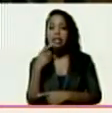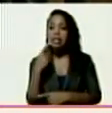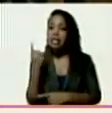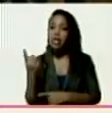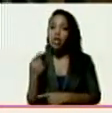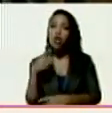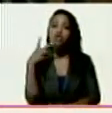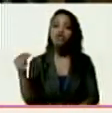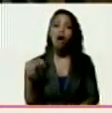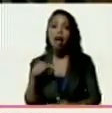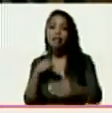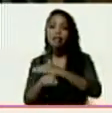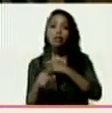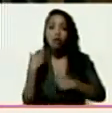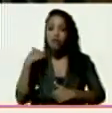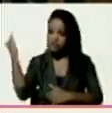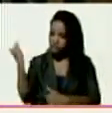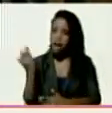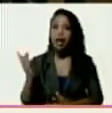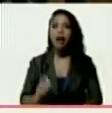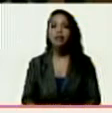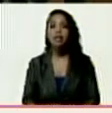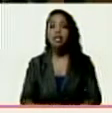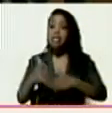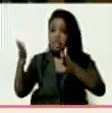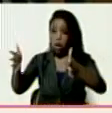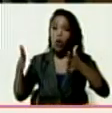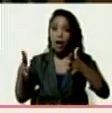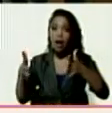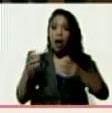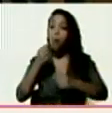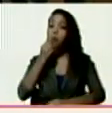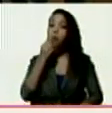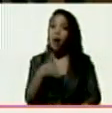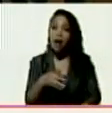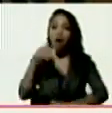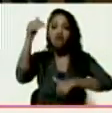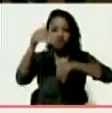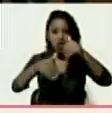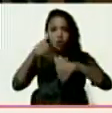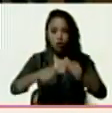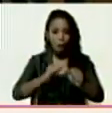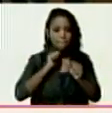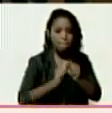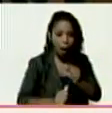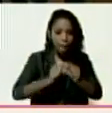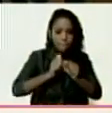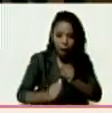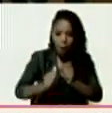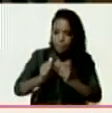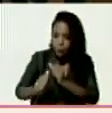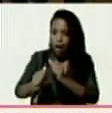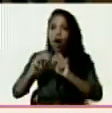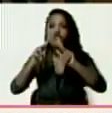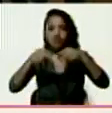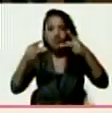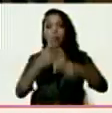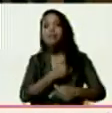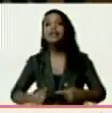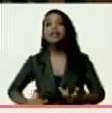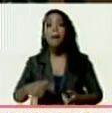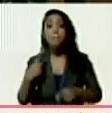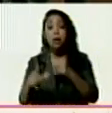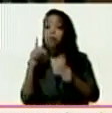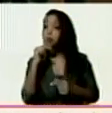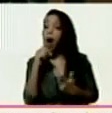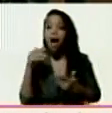y nosotros lo recibimos. Si nos ganan en buena lid, voto a voto, y lo contamos, y será el nuevo presidente. Pero como no